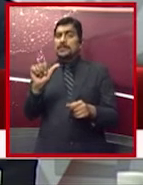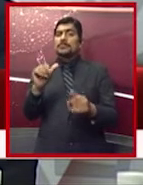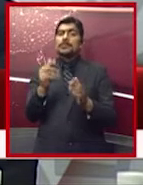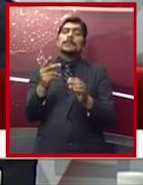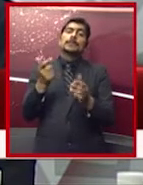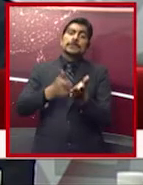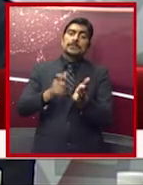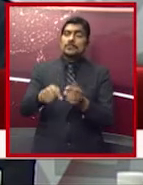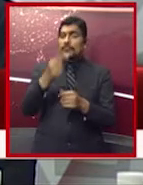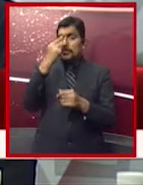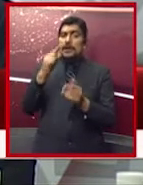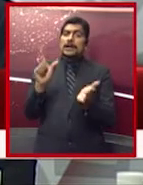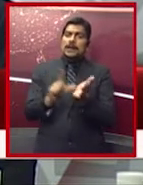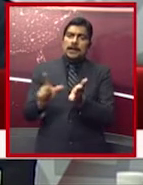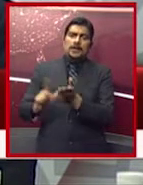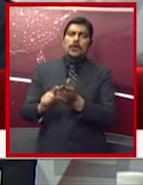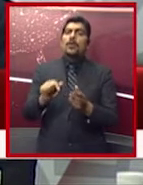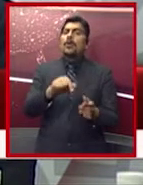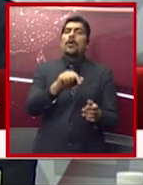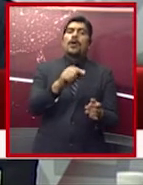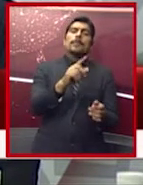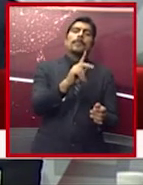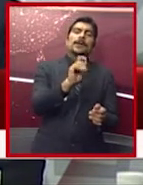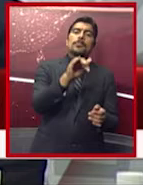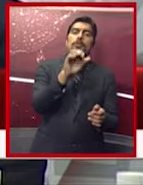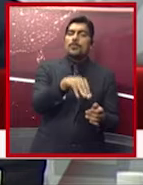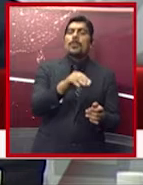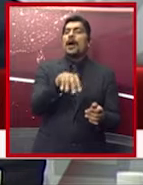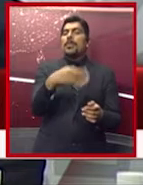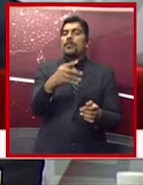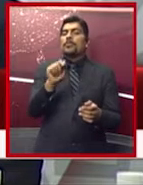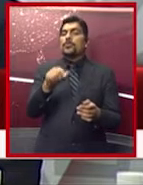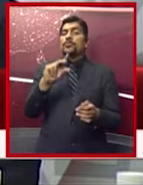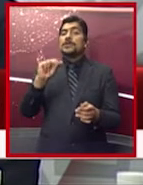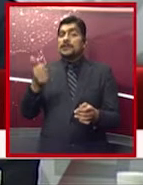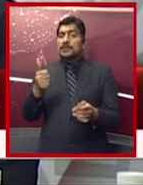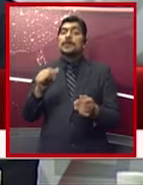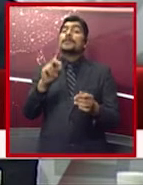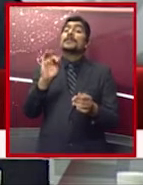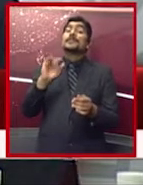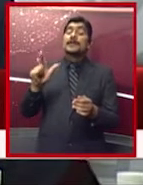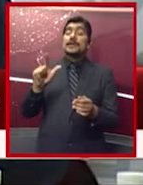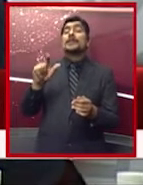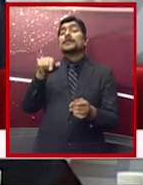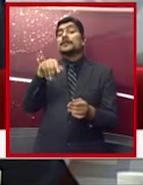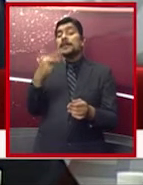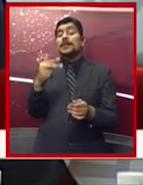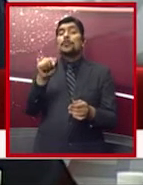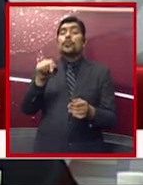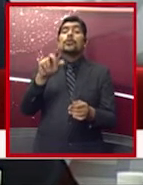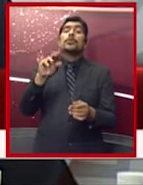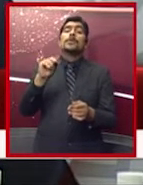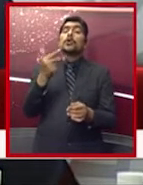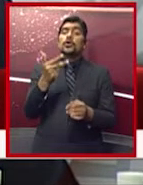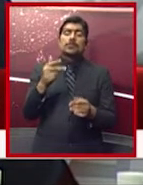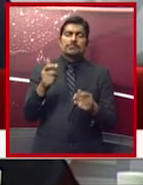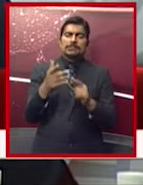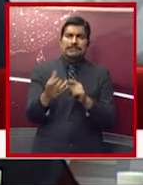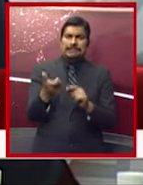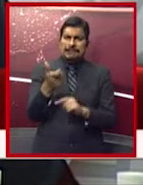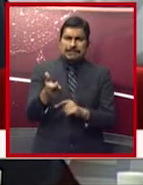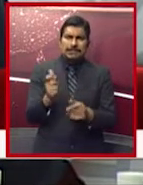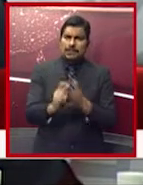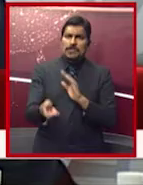el de la premium a 14.81 pesos por litro y el diésel a 13.98 pesos por litro. Es